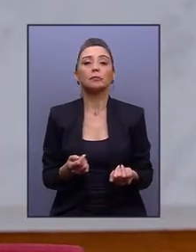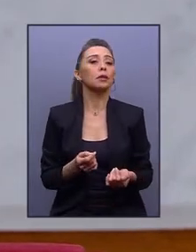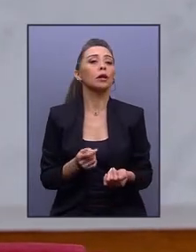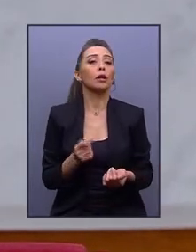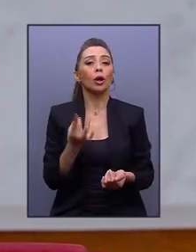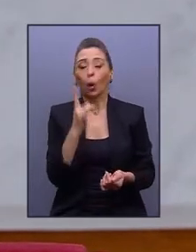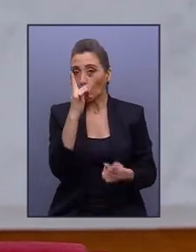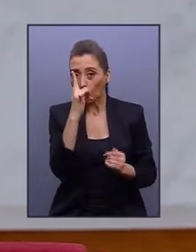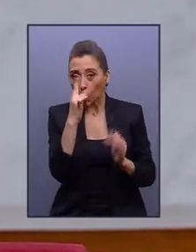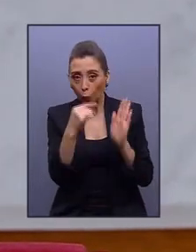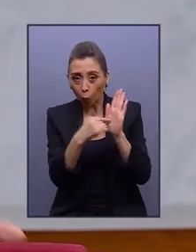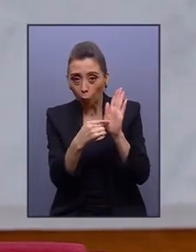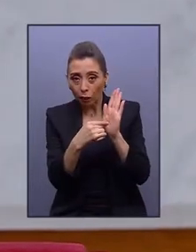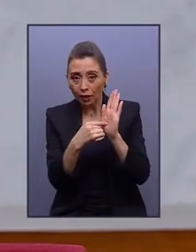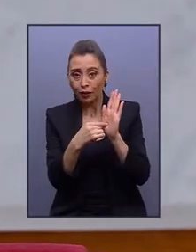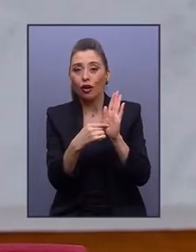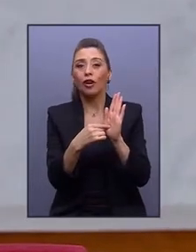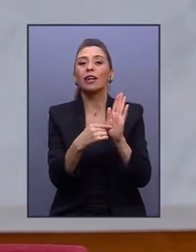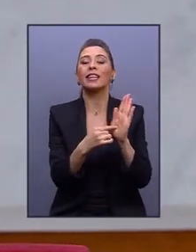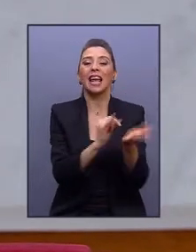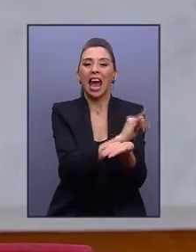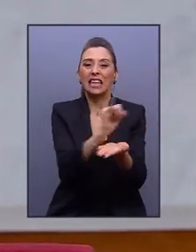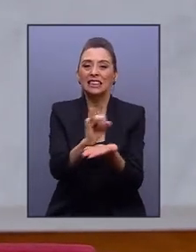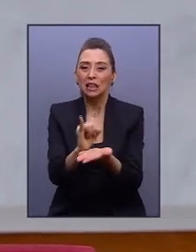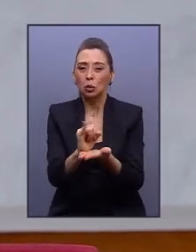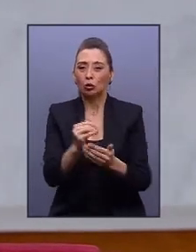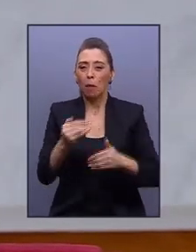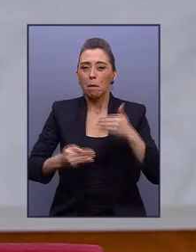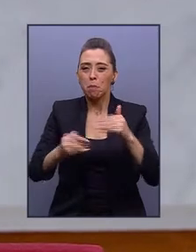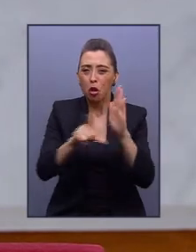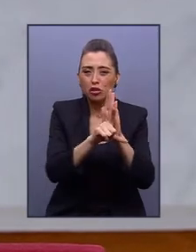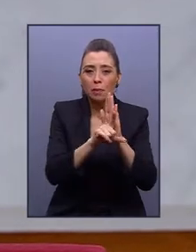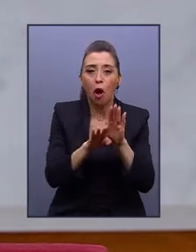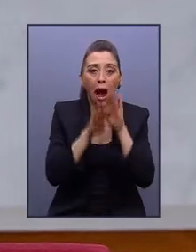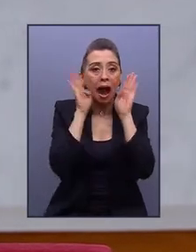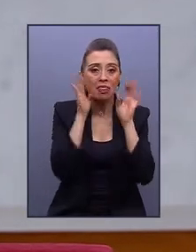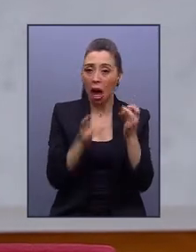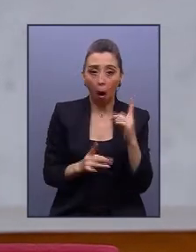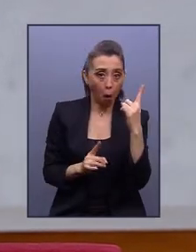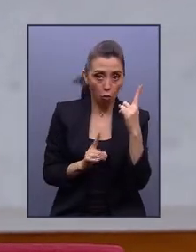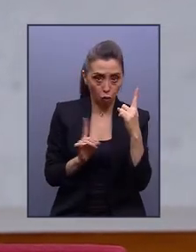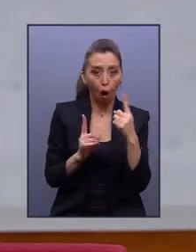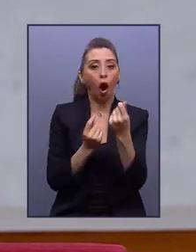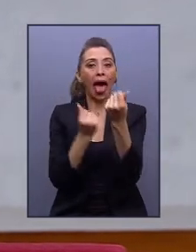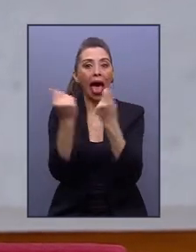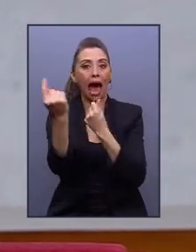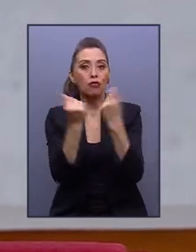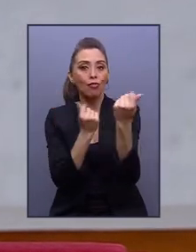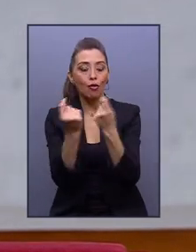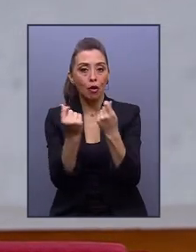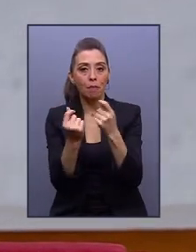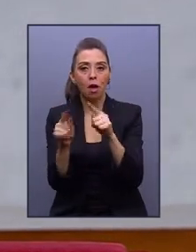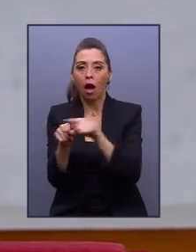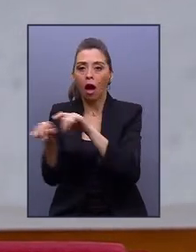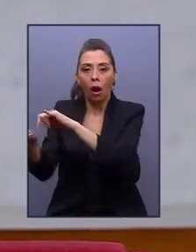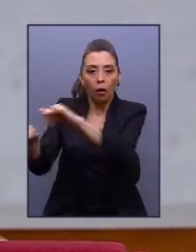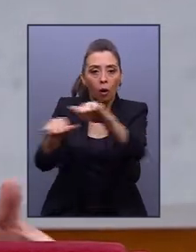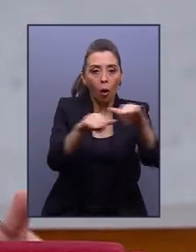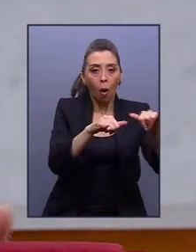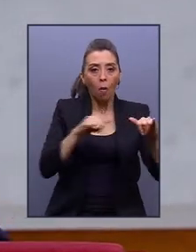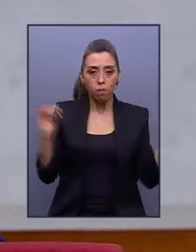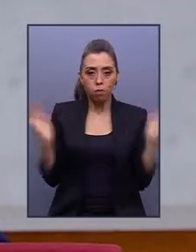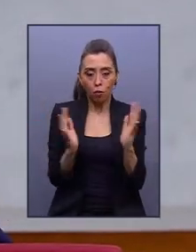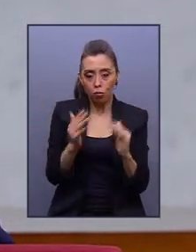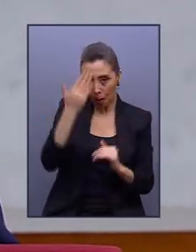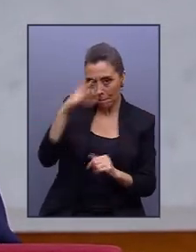No es el único caso de actualización de nuestras instituciones y procedimientos. La economía es un espacio común donde las